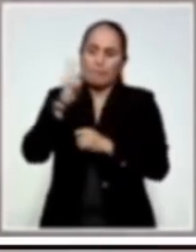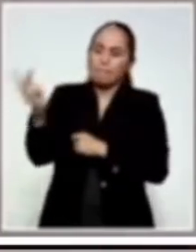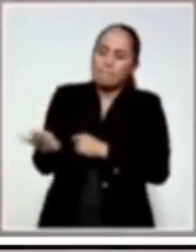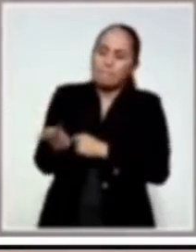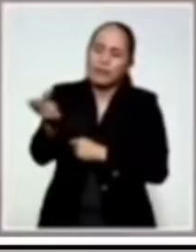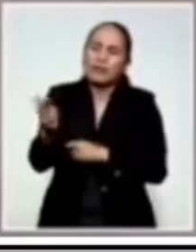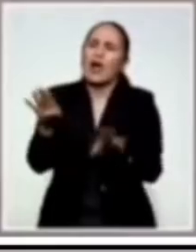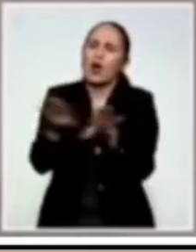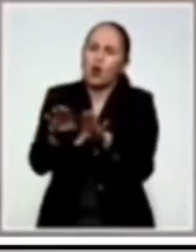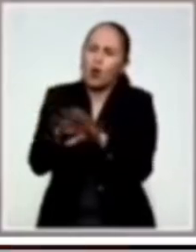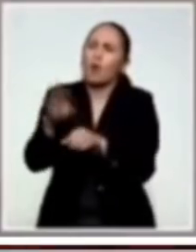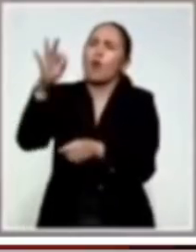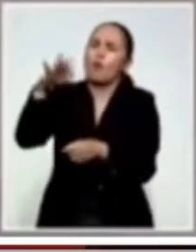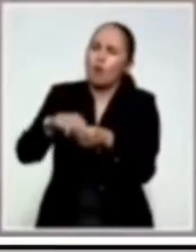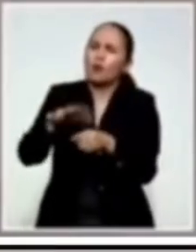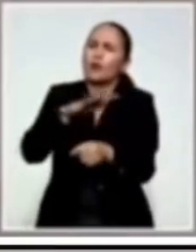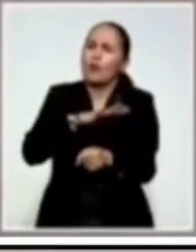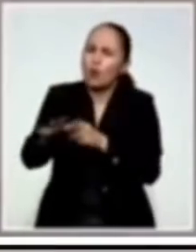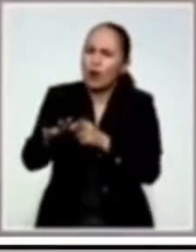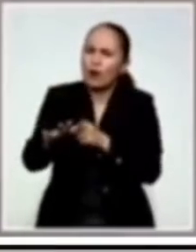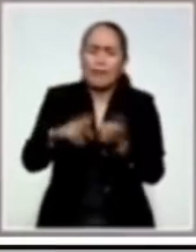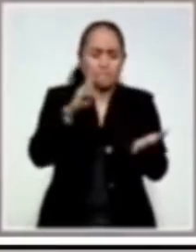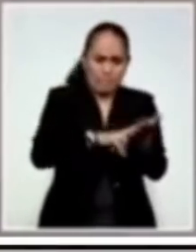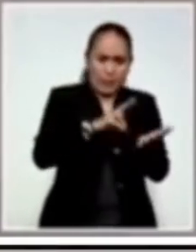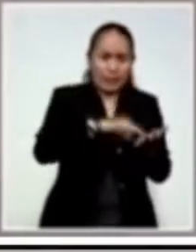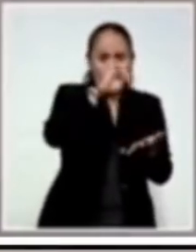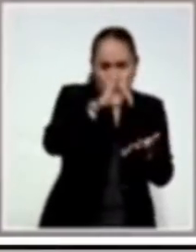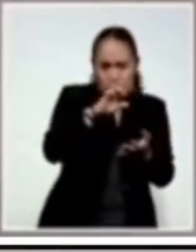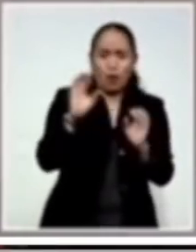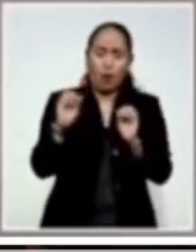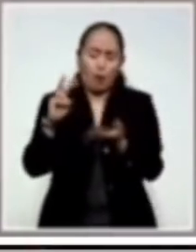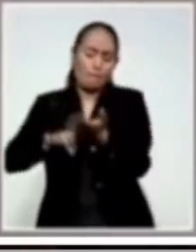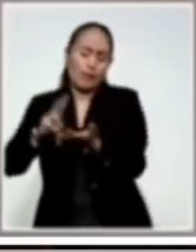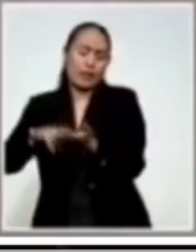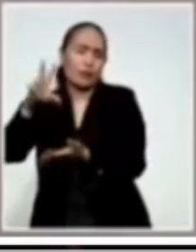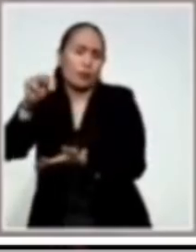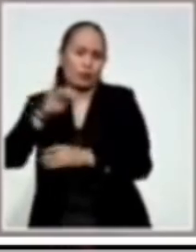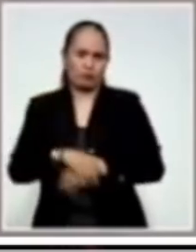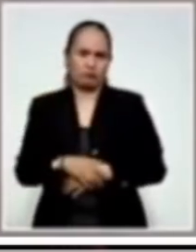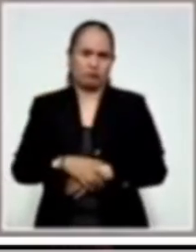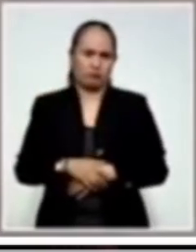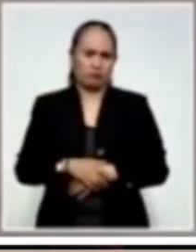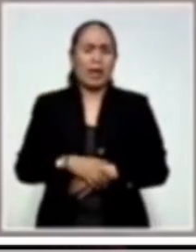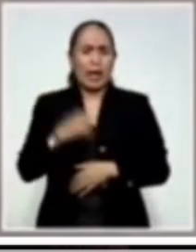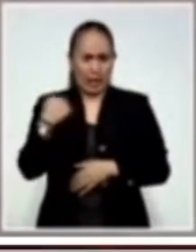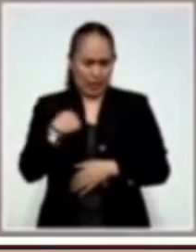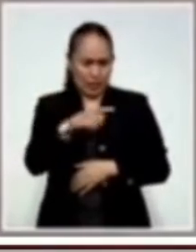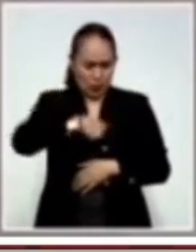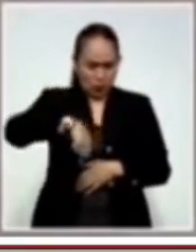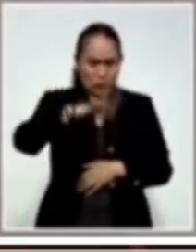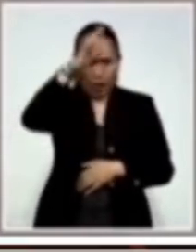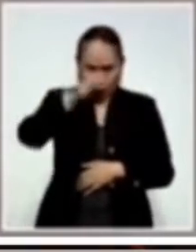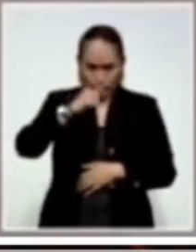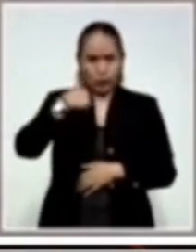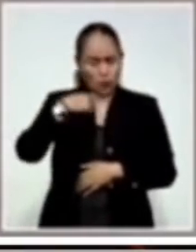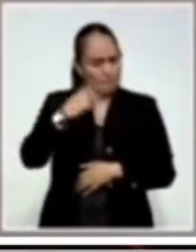se contabiliza su voto, por la validez o por la invalidez. Y el Pleno está de acuerdo en que haga yo esta pregunta que hago